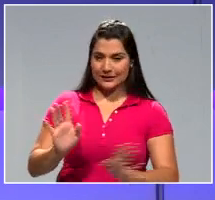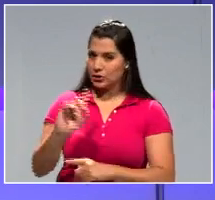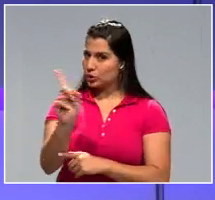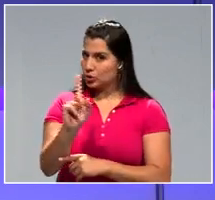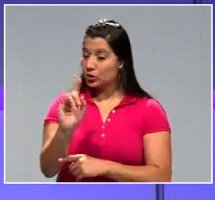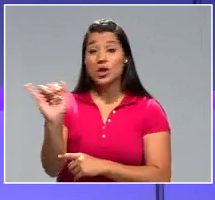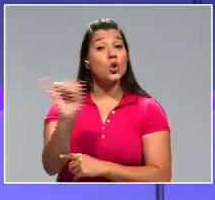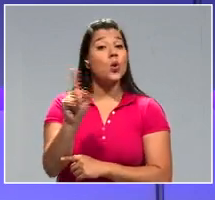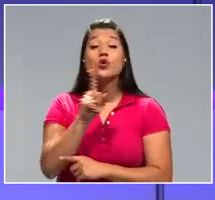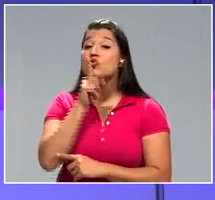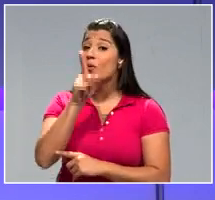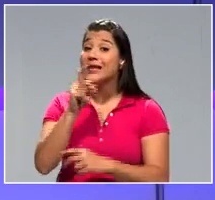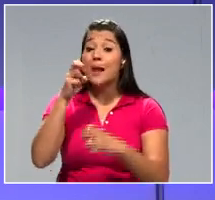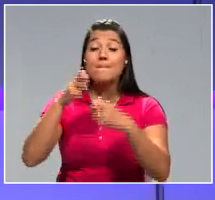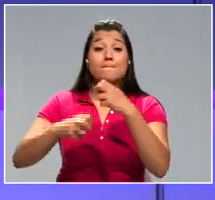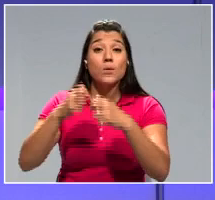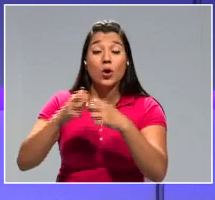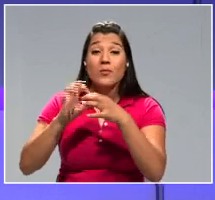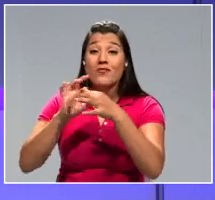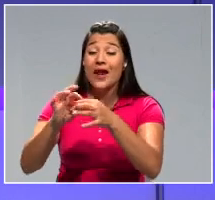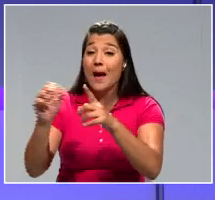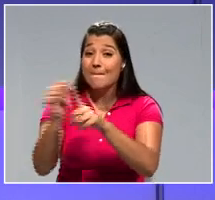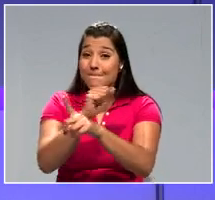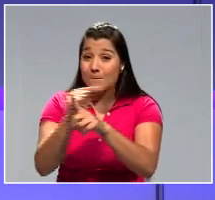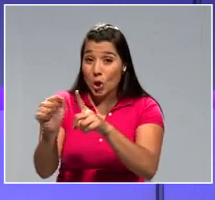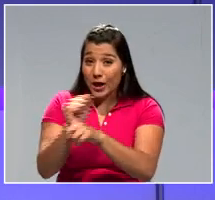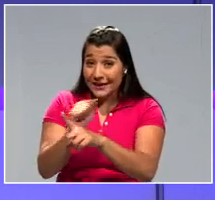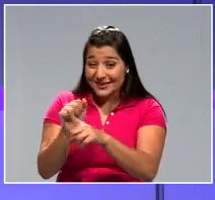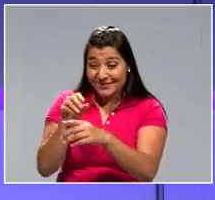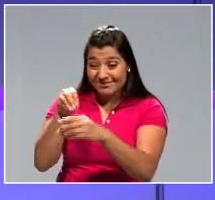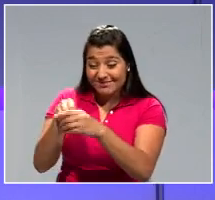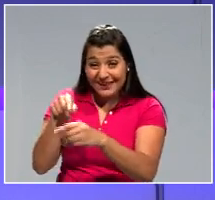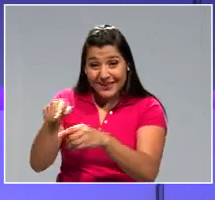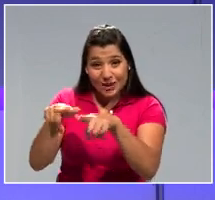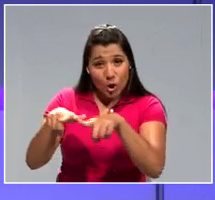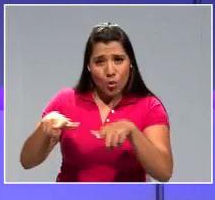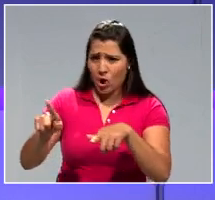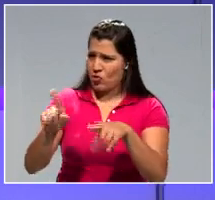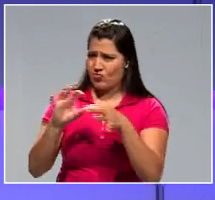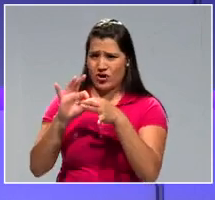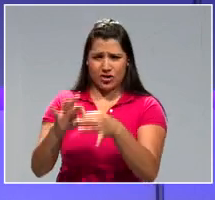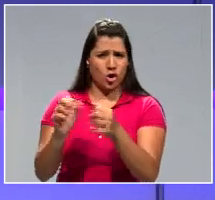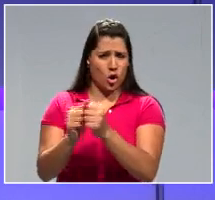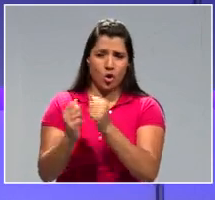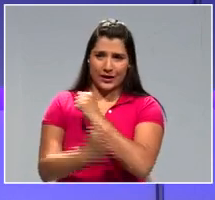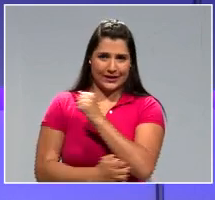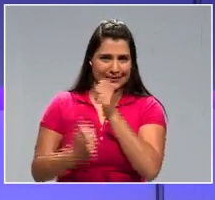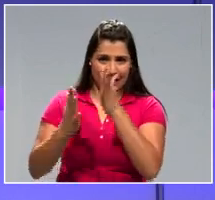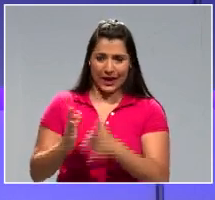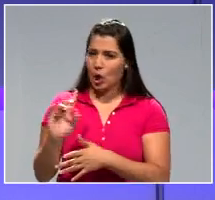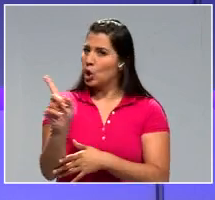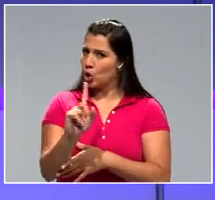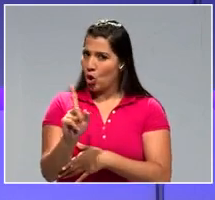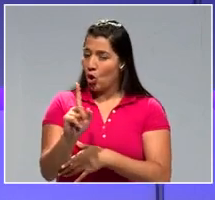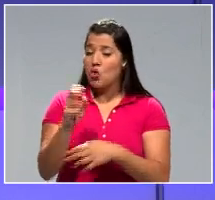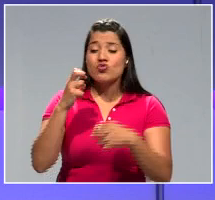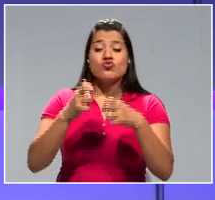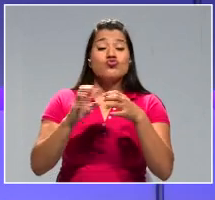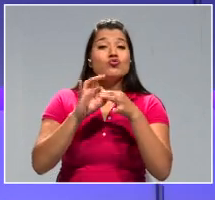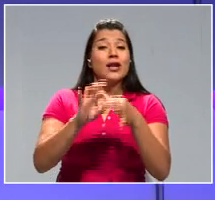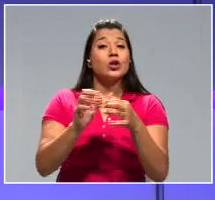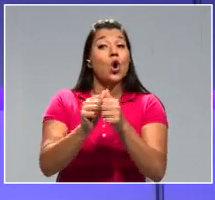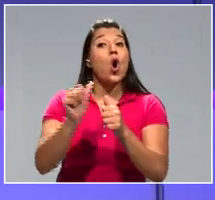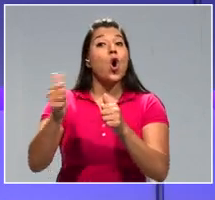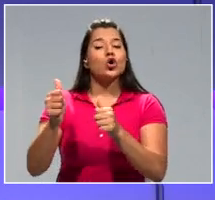se generan de violencia alrededor de muchos de estos lugares tiene que ver tampoco con la migración, ¿verdad? Tiene que ver con otros problemas que no